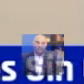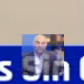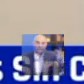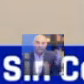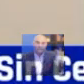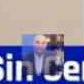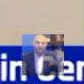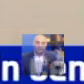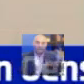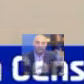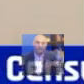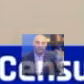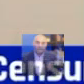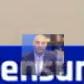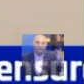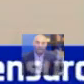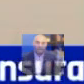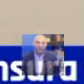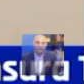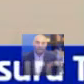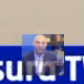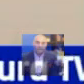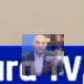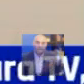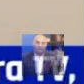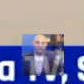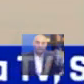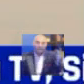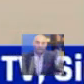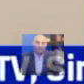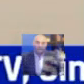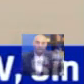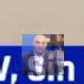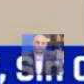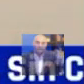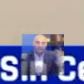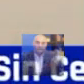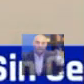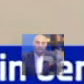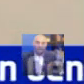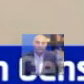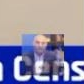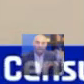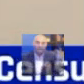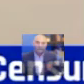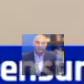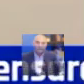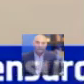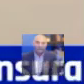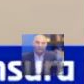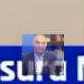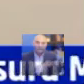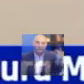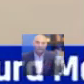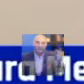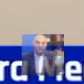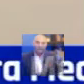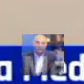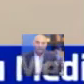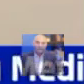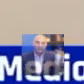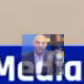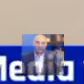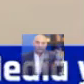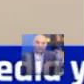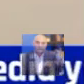Estado mexicano. Y precisamente para hablar de la importancia de la recuperación del patrimonio artístico y cultural, de este